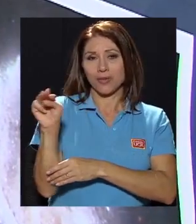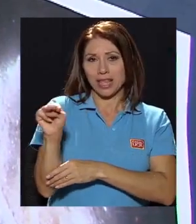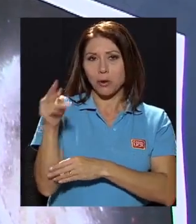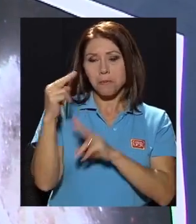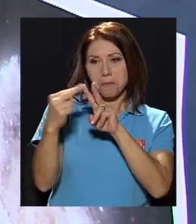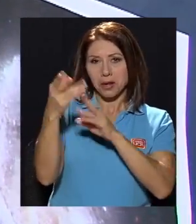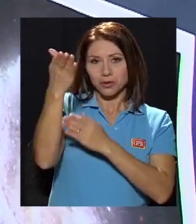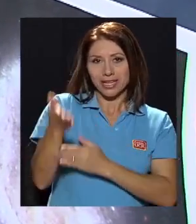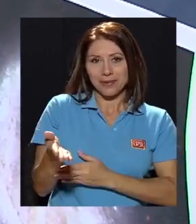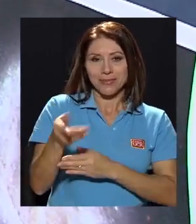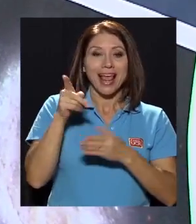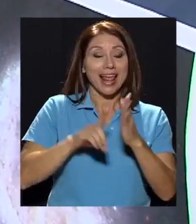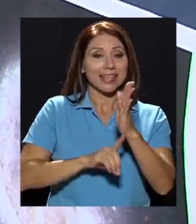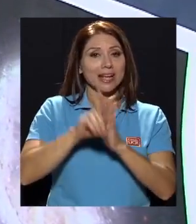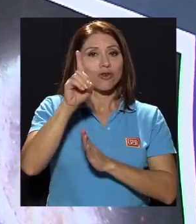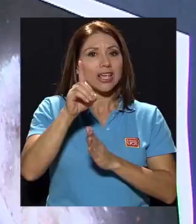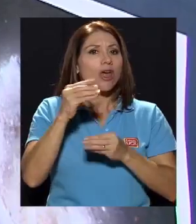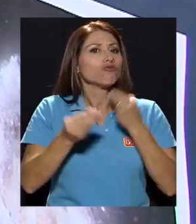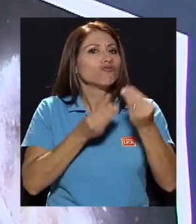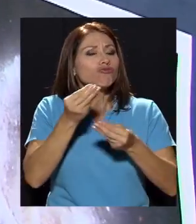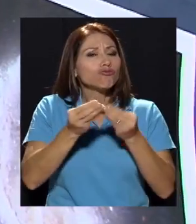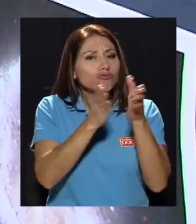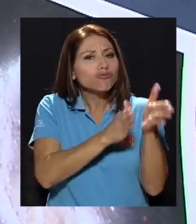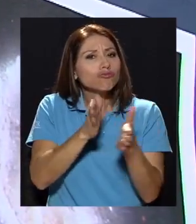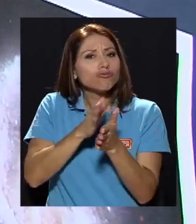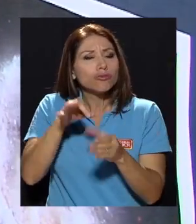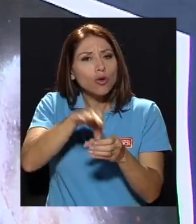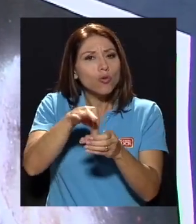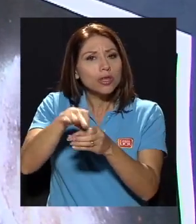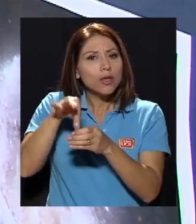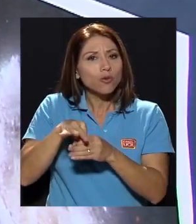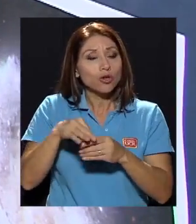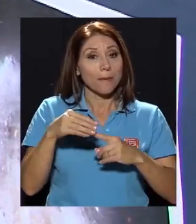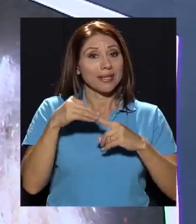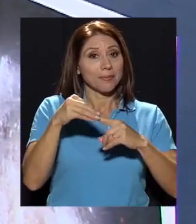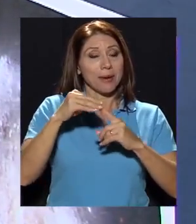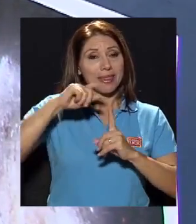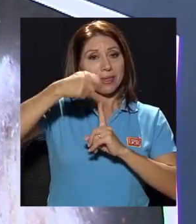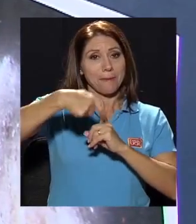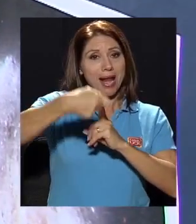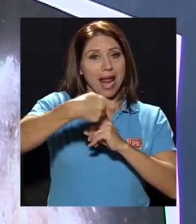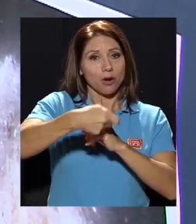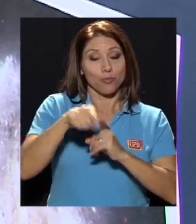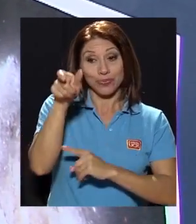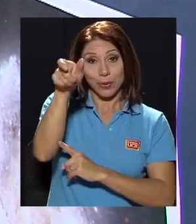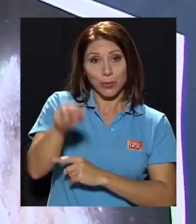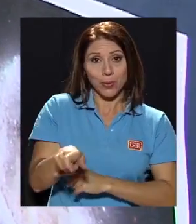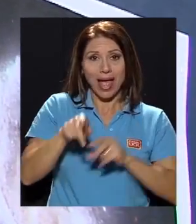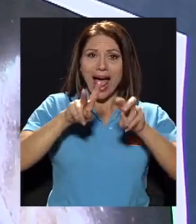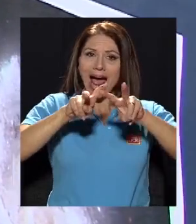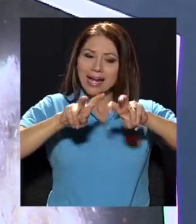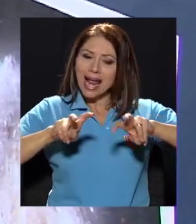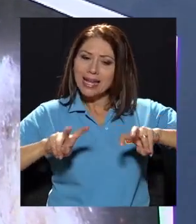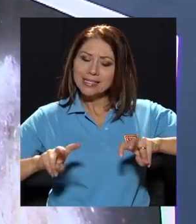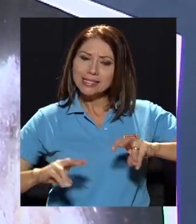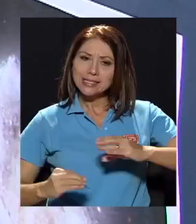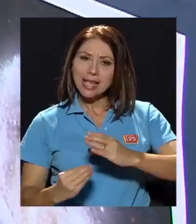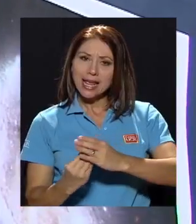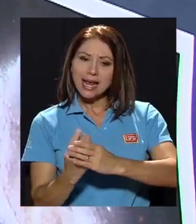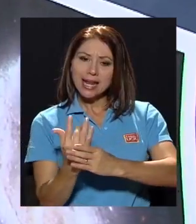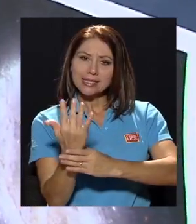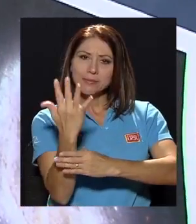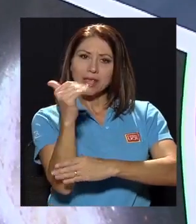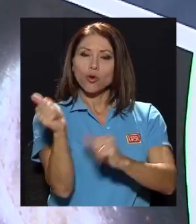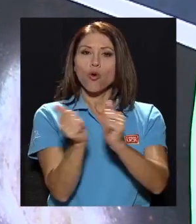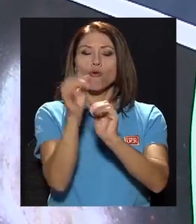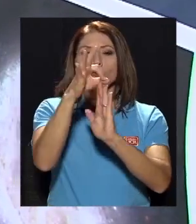la modelación de cultivos, principalmente en banano. Rodríguez ha desarrollado análisis de crecimiento apoyado en funciones matemáticas